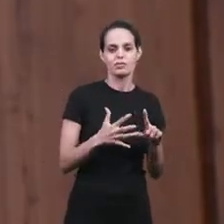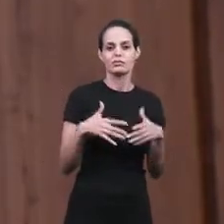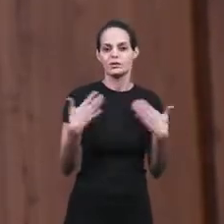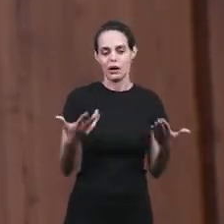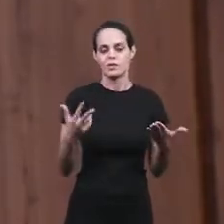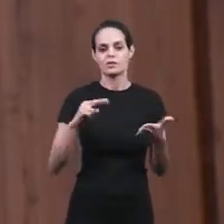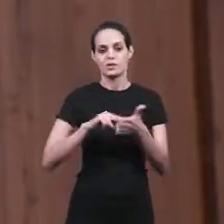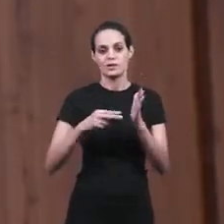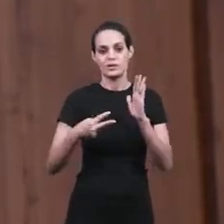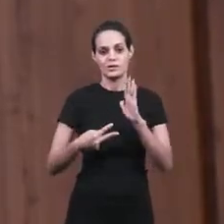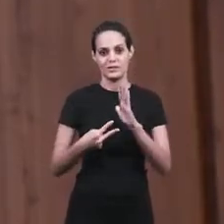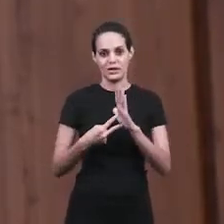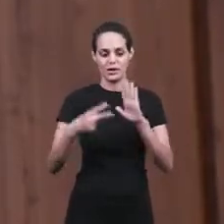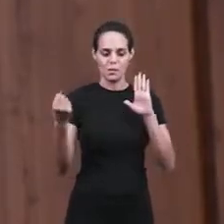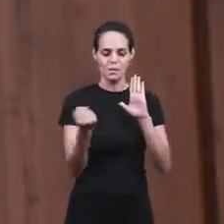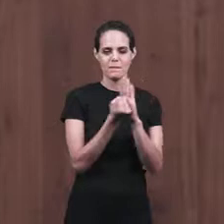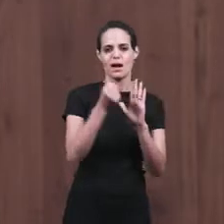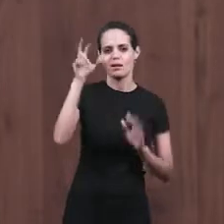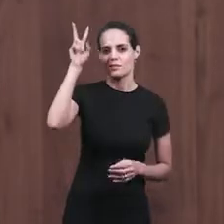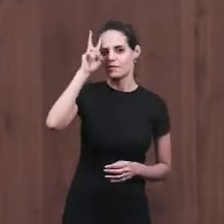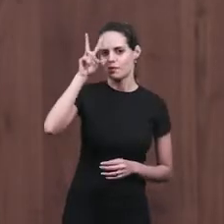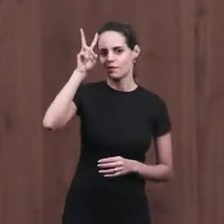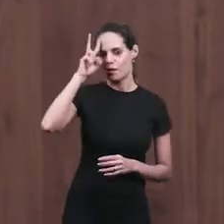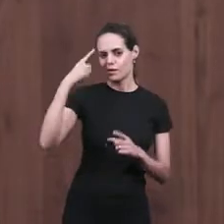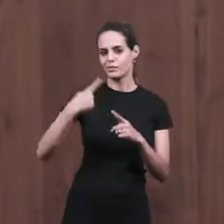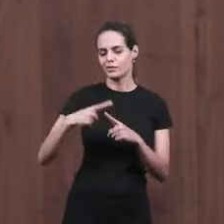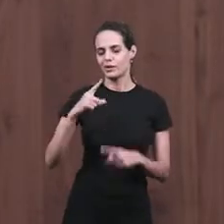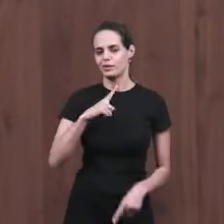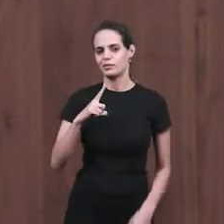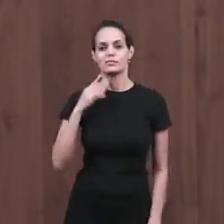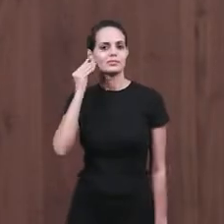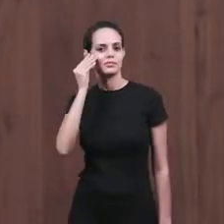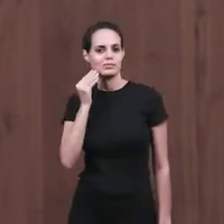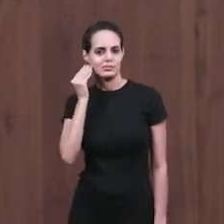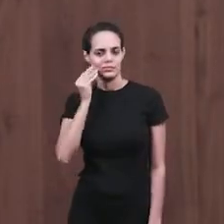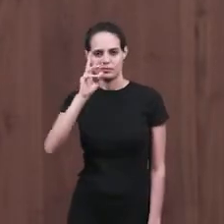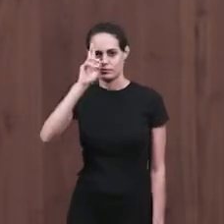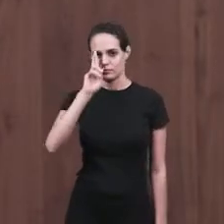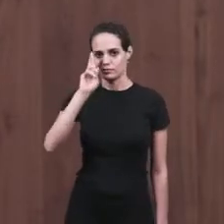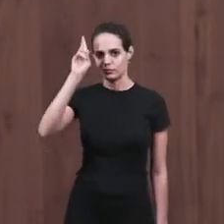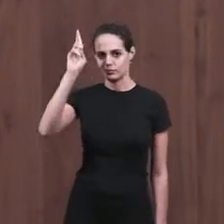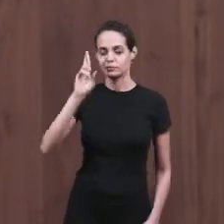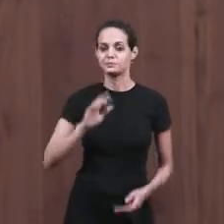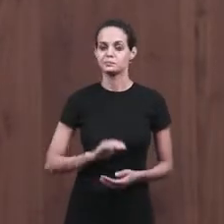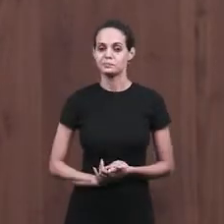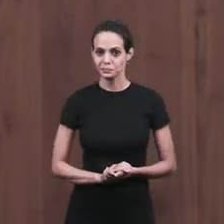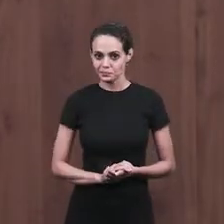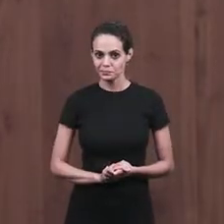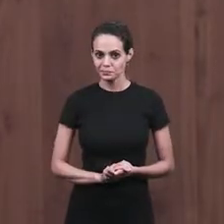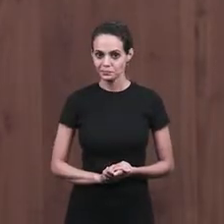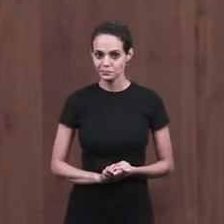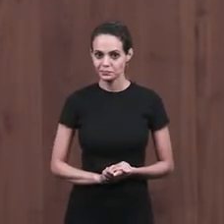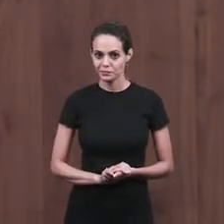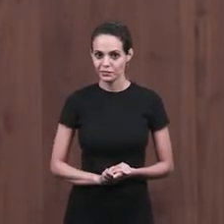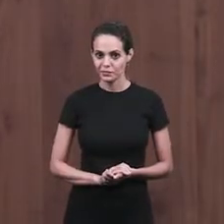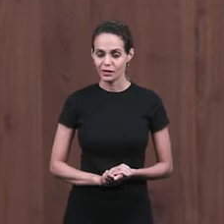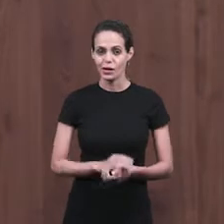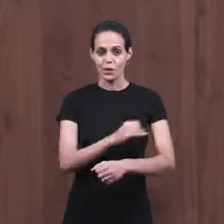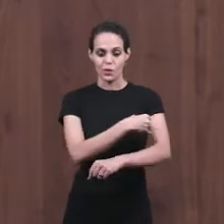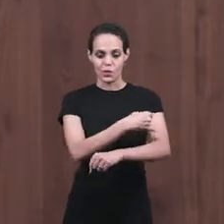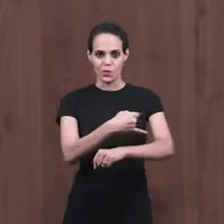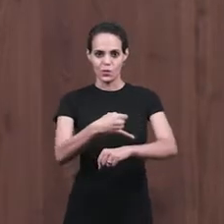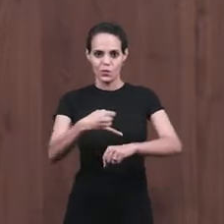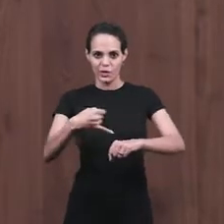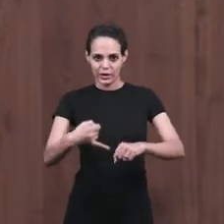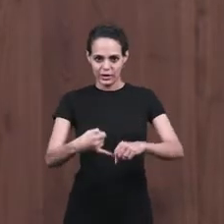es nuestro Salvador. Cuando todo el pueblo pasó, los sacerdotes salieron con el arca